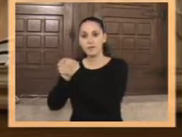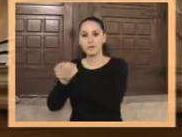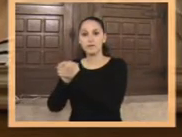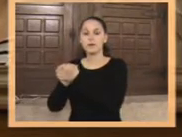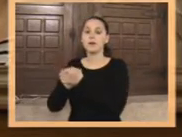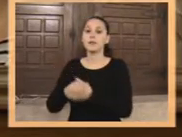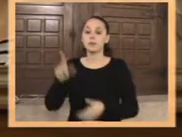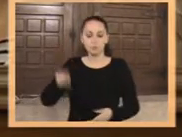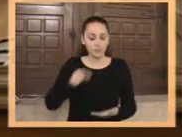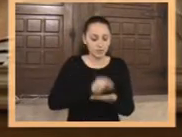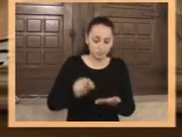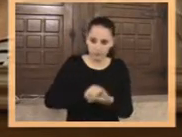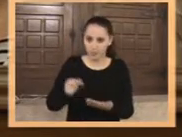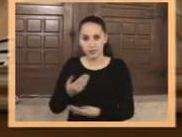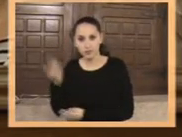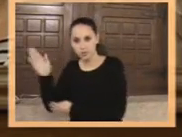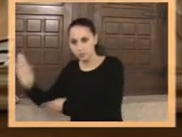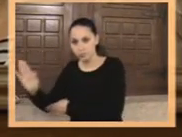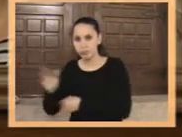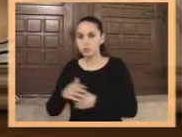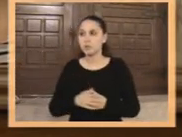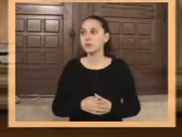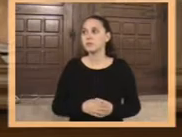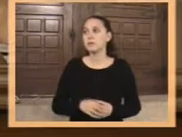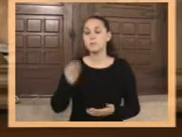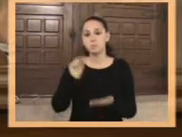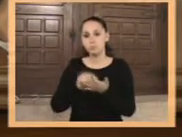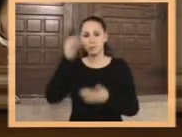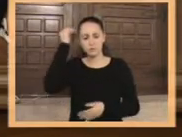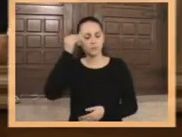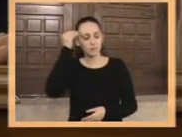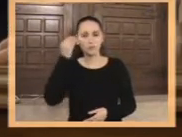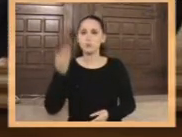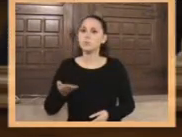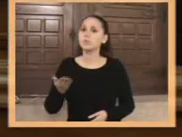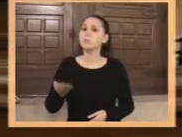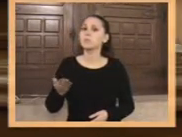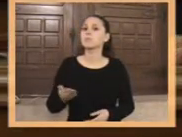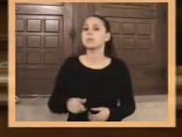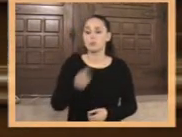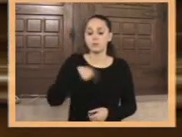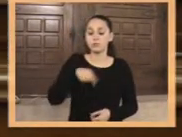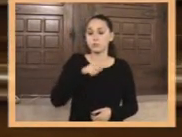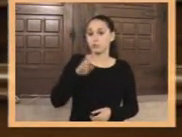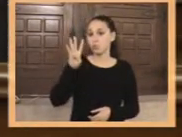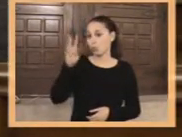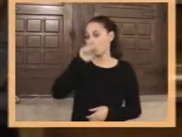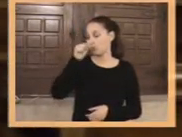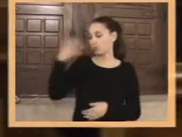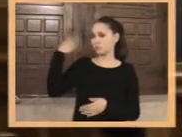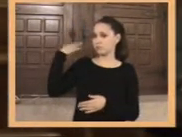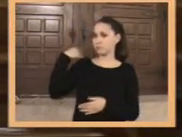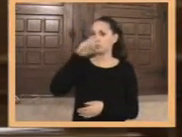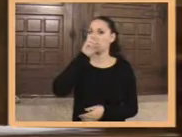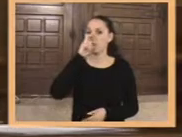escrito, pero yo quiero poner aquí un punto de inflexión muy importante. Mire, cuando nosotros teníamos en la legislatura anterior responsabilidades en el